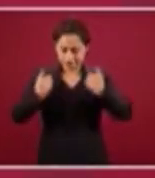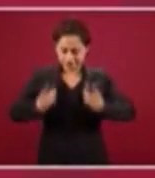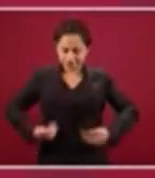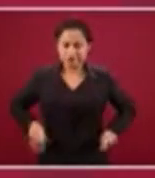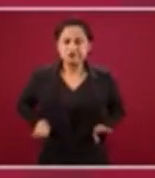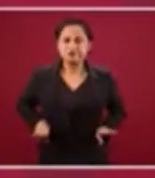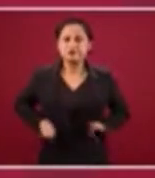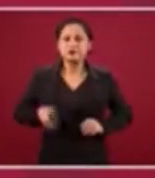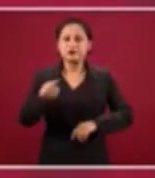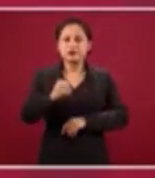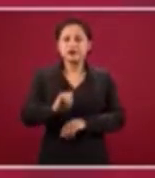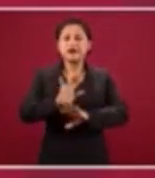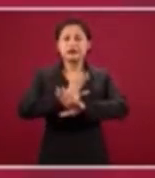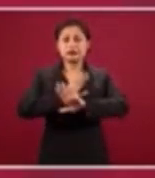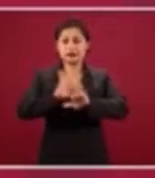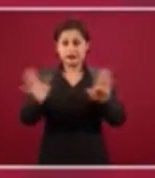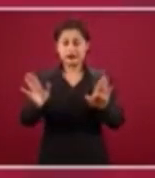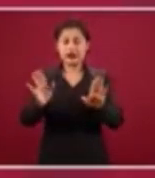organizaciones